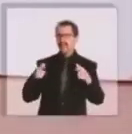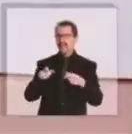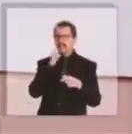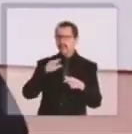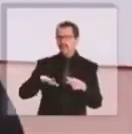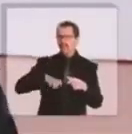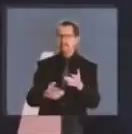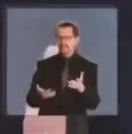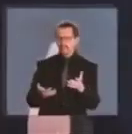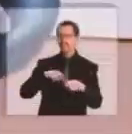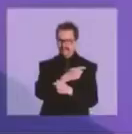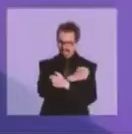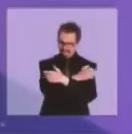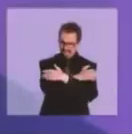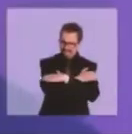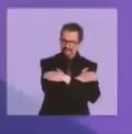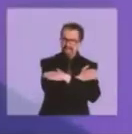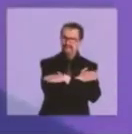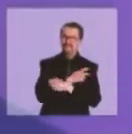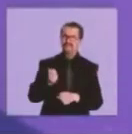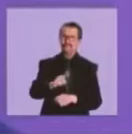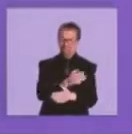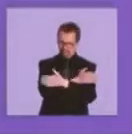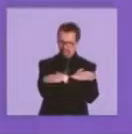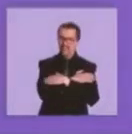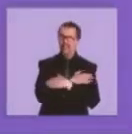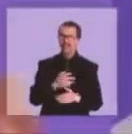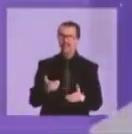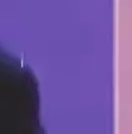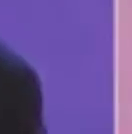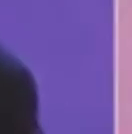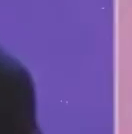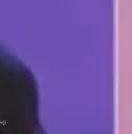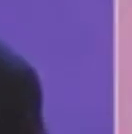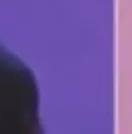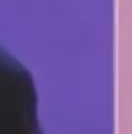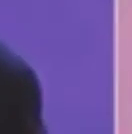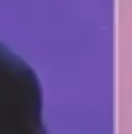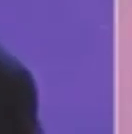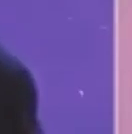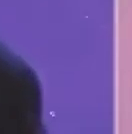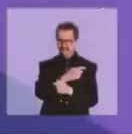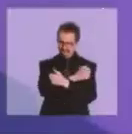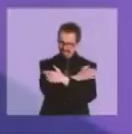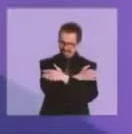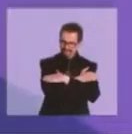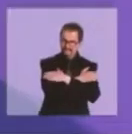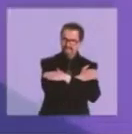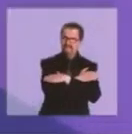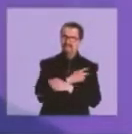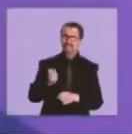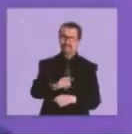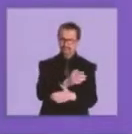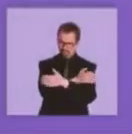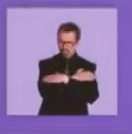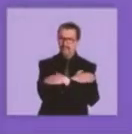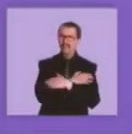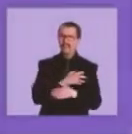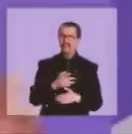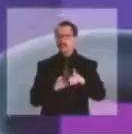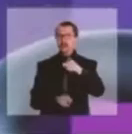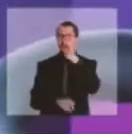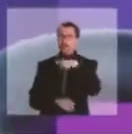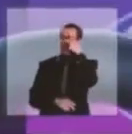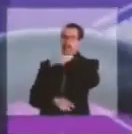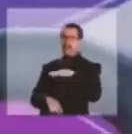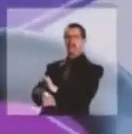debe conocer que dice: abrazos, no balazos. Y para despedirnos, no podemos dejar pasar el Ricky Riquín